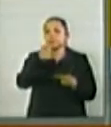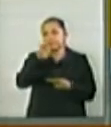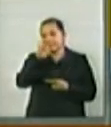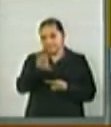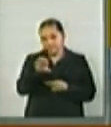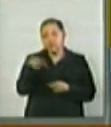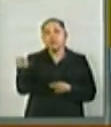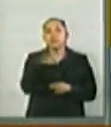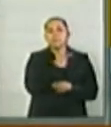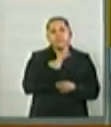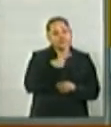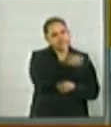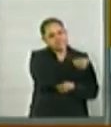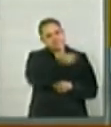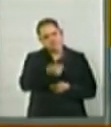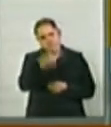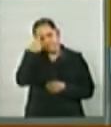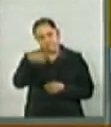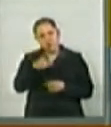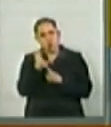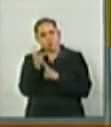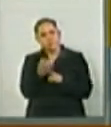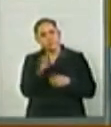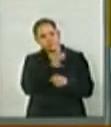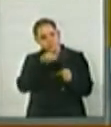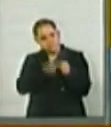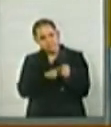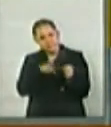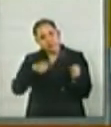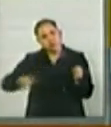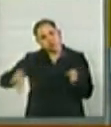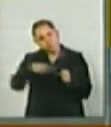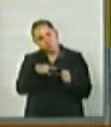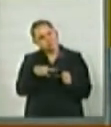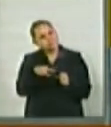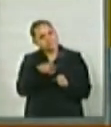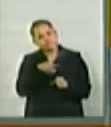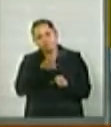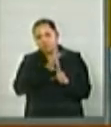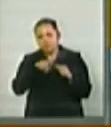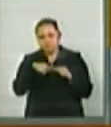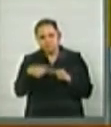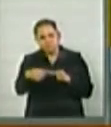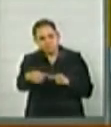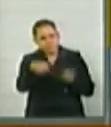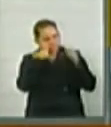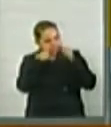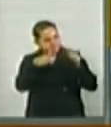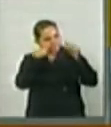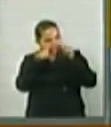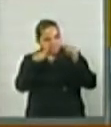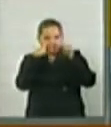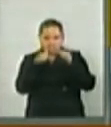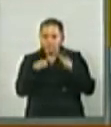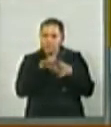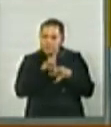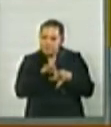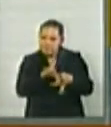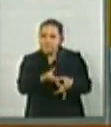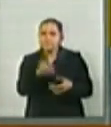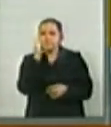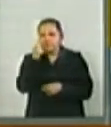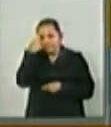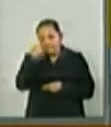la Comisión Especial para el seguimiento a los órganos reguladores del sector energético en un plazo no